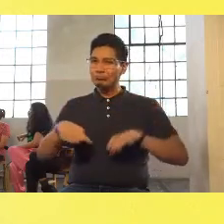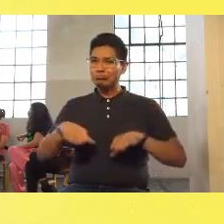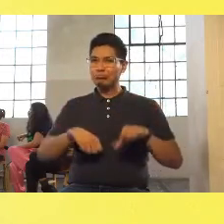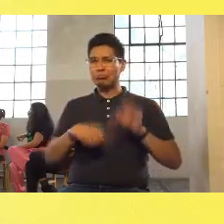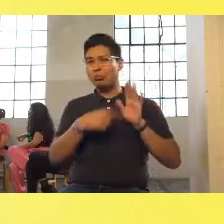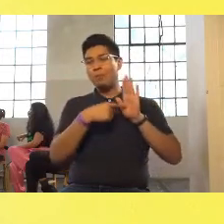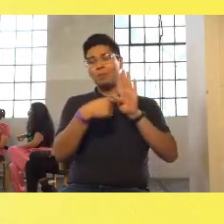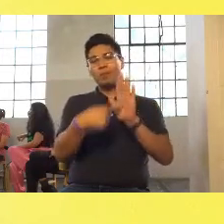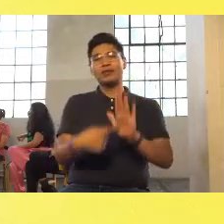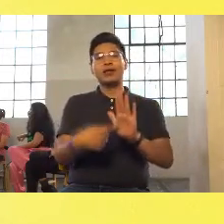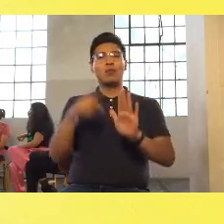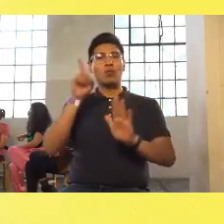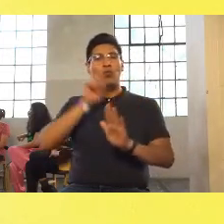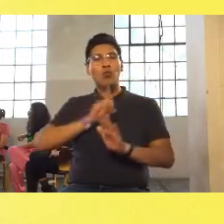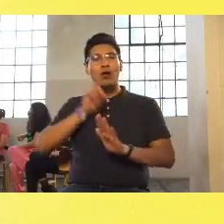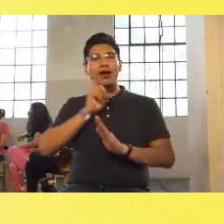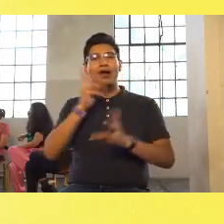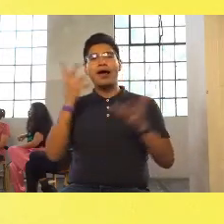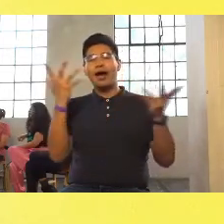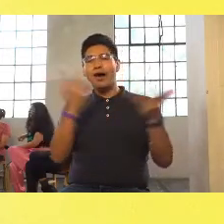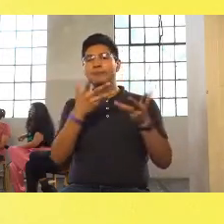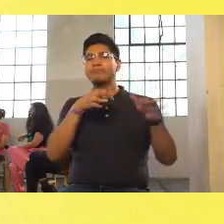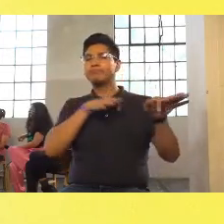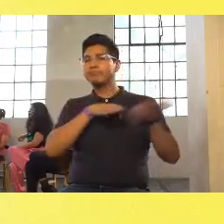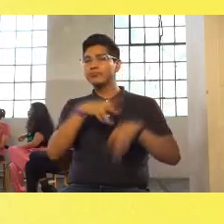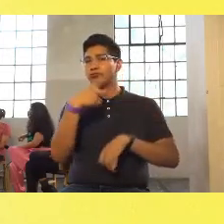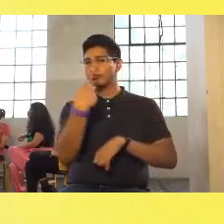chamba, muestran las caras de las personas que estamos haciendo esto.